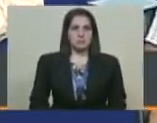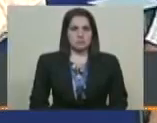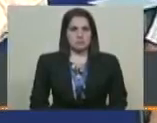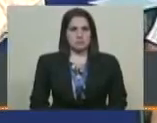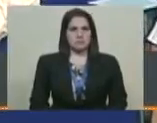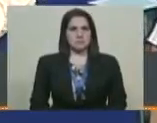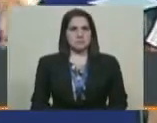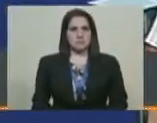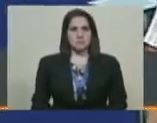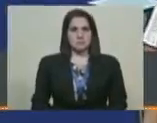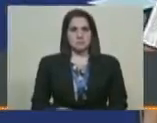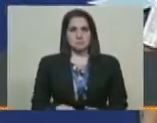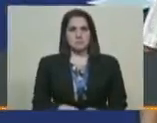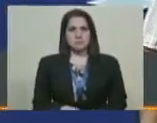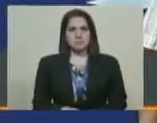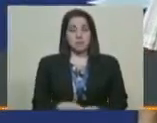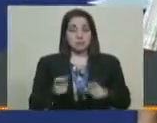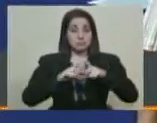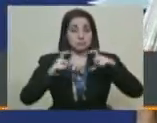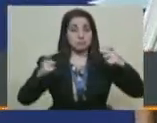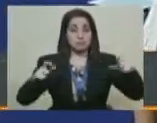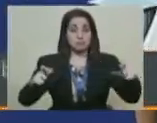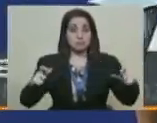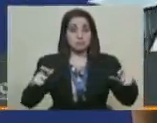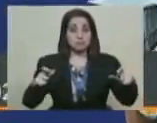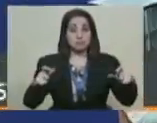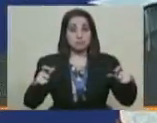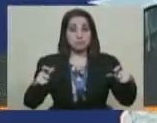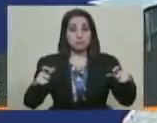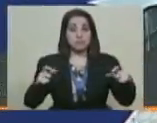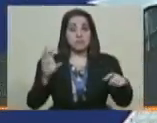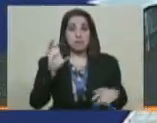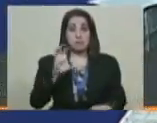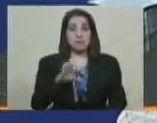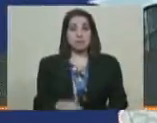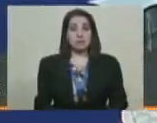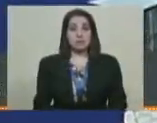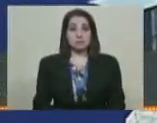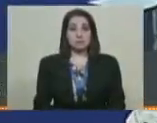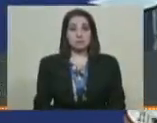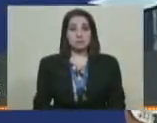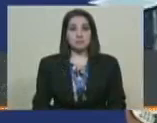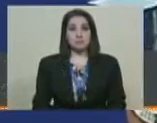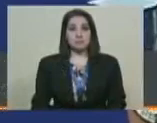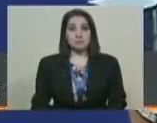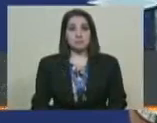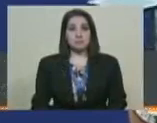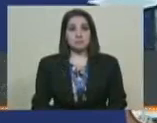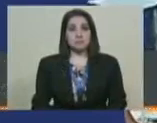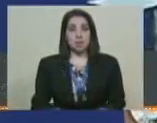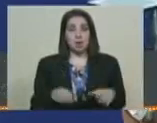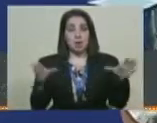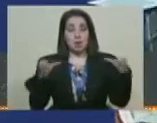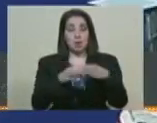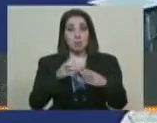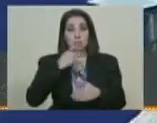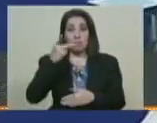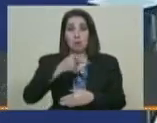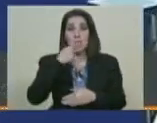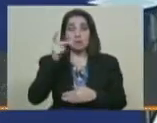frente amplio de la patria, frente amplio de la patria.